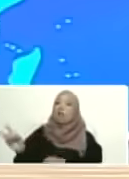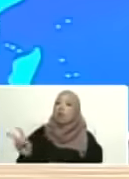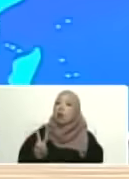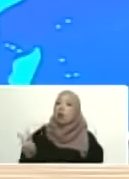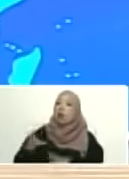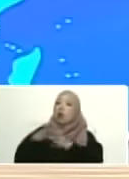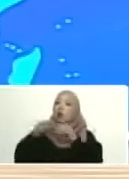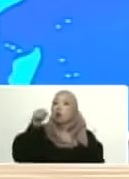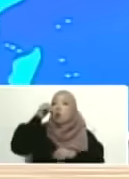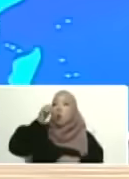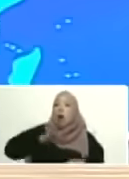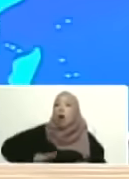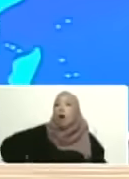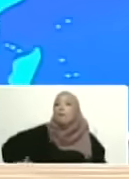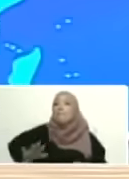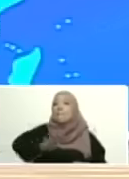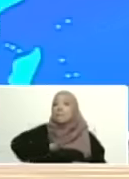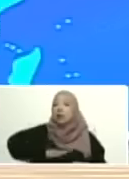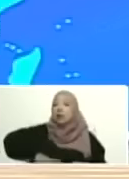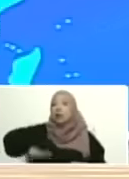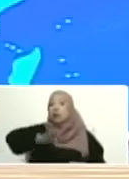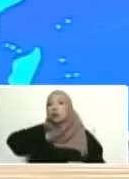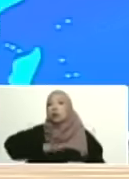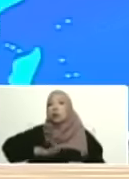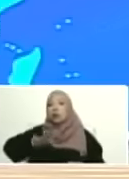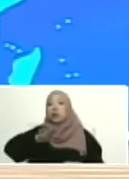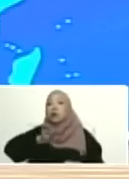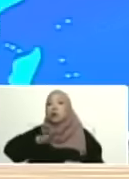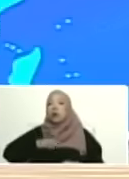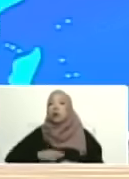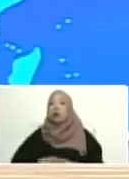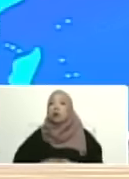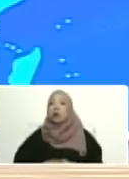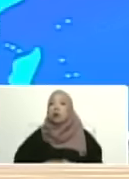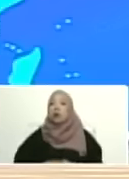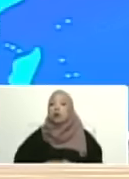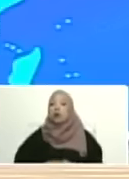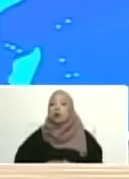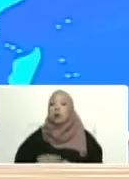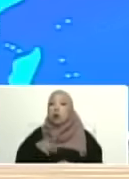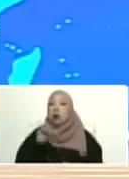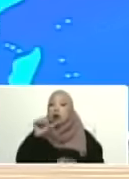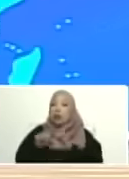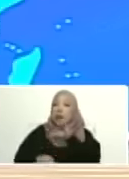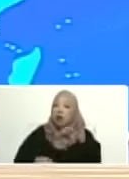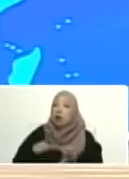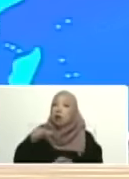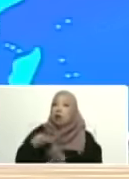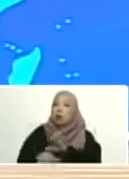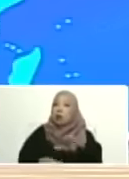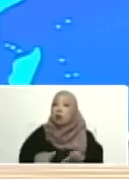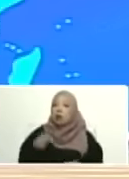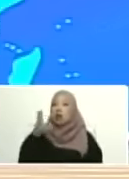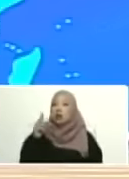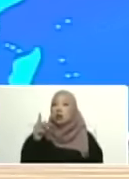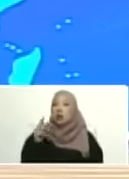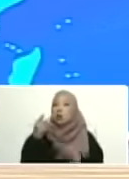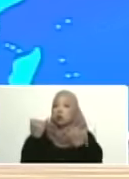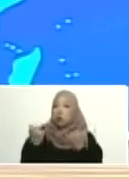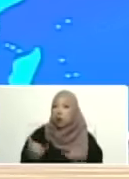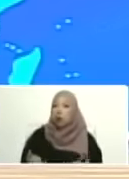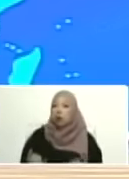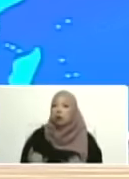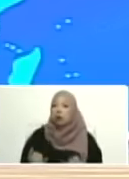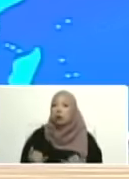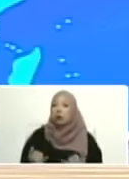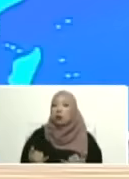todos los espacios que nos toca. Así, en ese periodo del segundo momento,